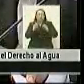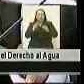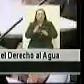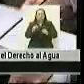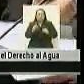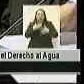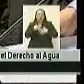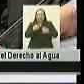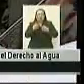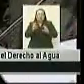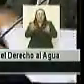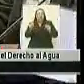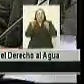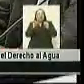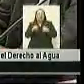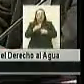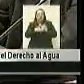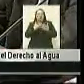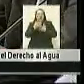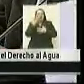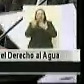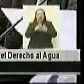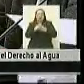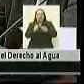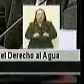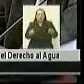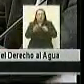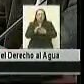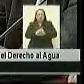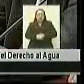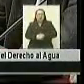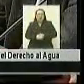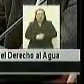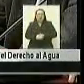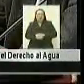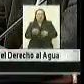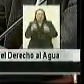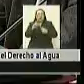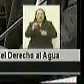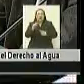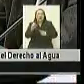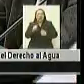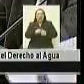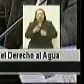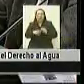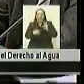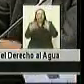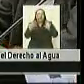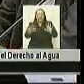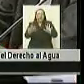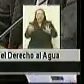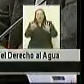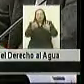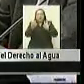no hay salud pública, no hay integridad ni ambiente adecuado. Según el INEI, con cifras del 2010,